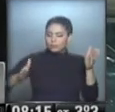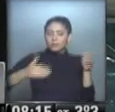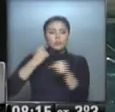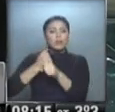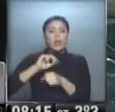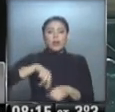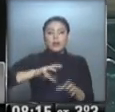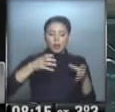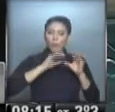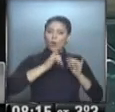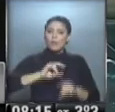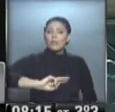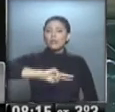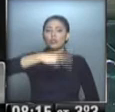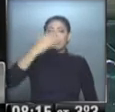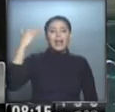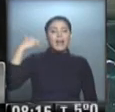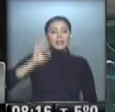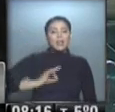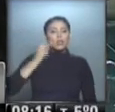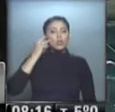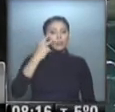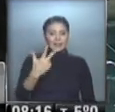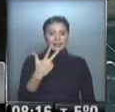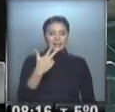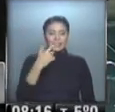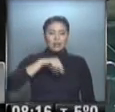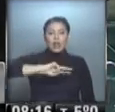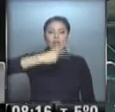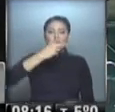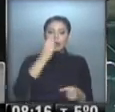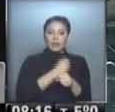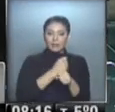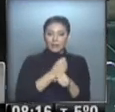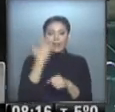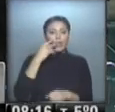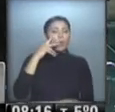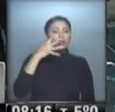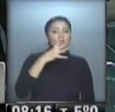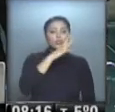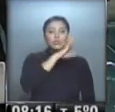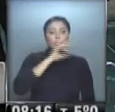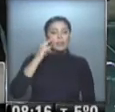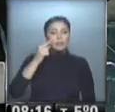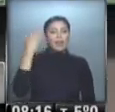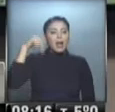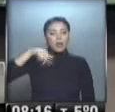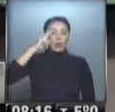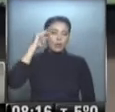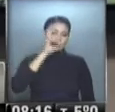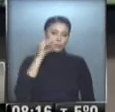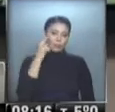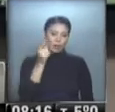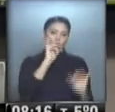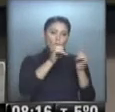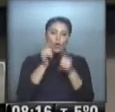doble de los jóvenes que trabajaban en el 2003 trabajan ahora. Pasamos de 450.000 a 900.000 jóvenes